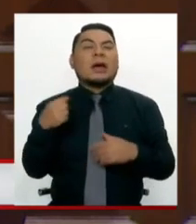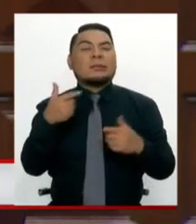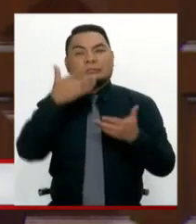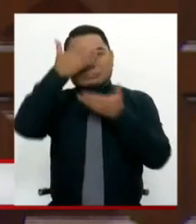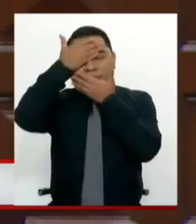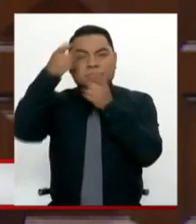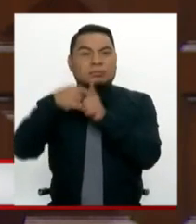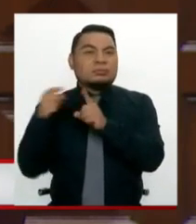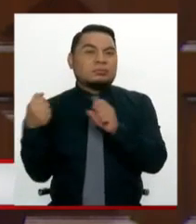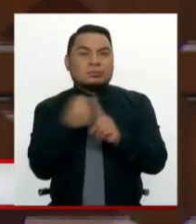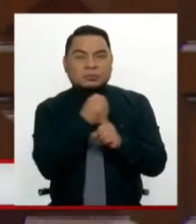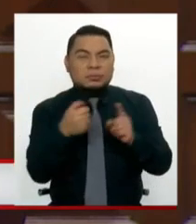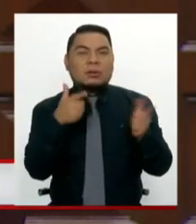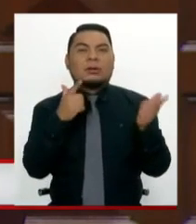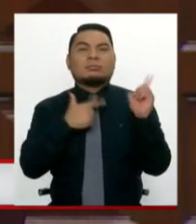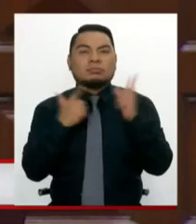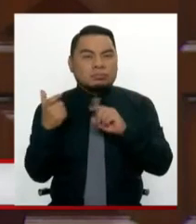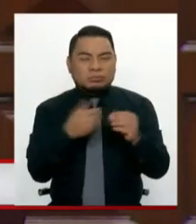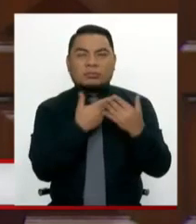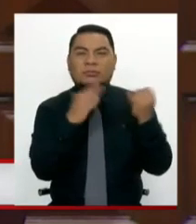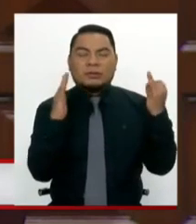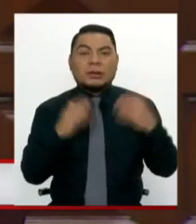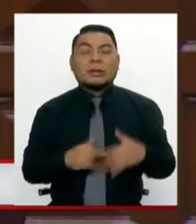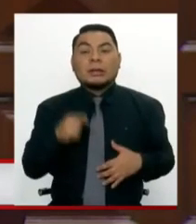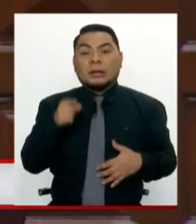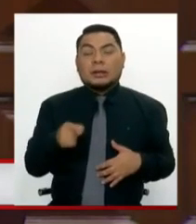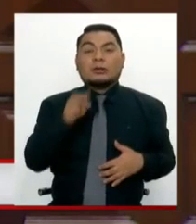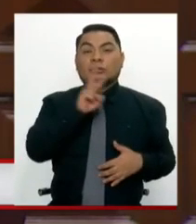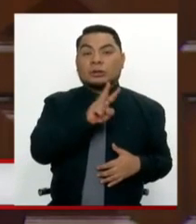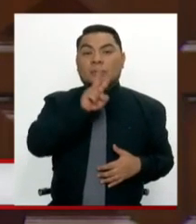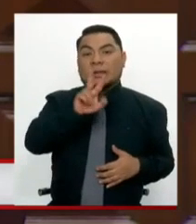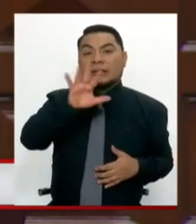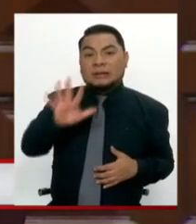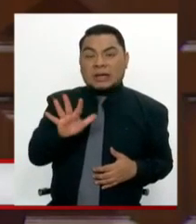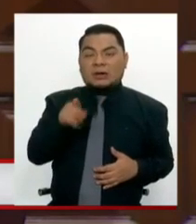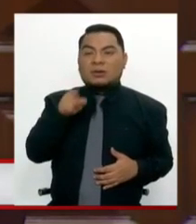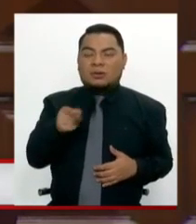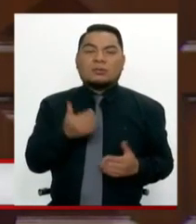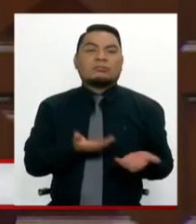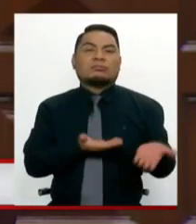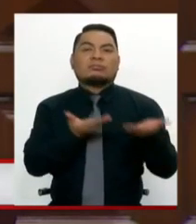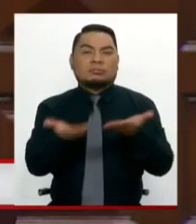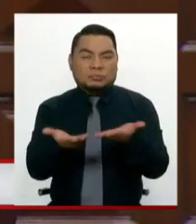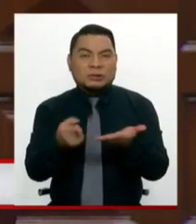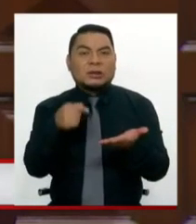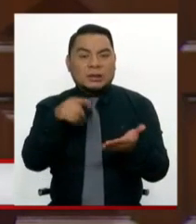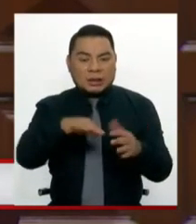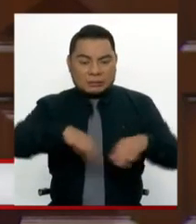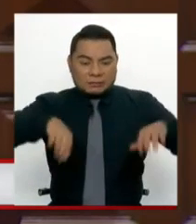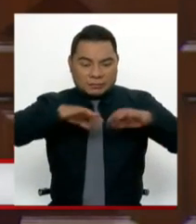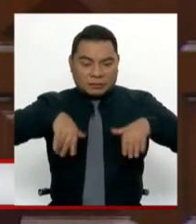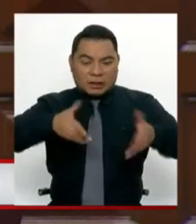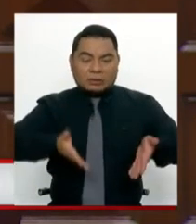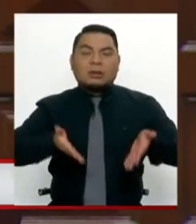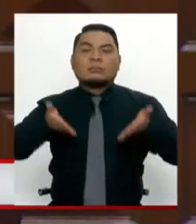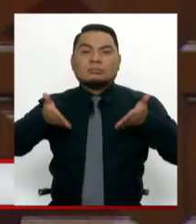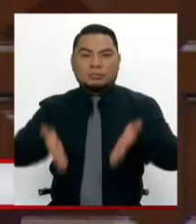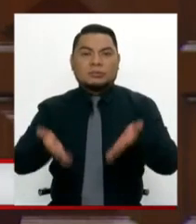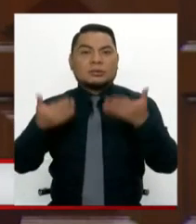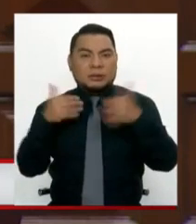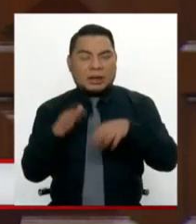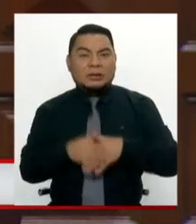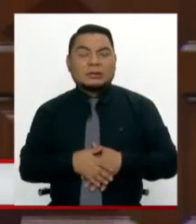violencia. De ellas, 225 corresponden a restituciones y entierros dignos.